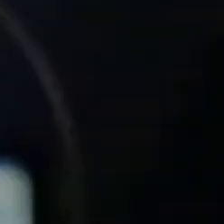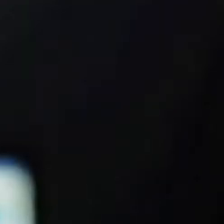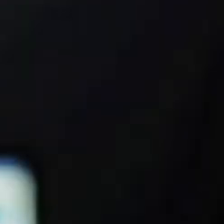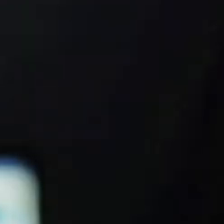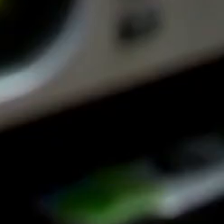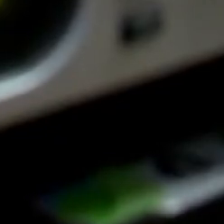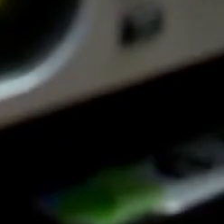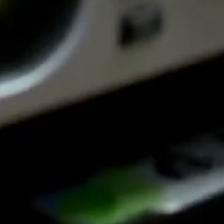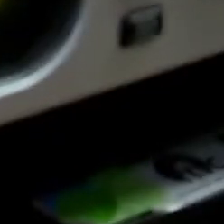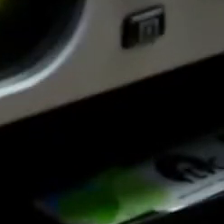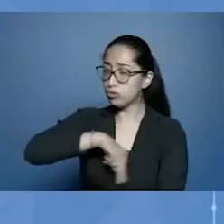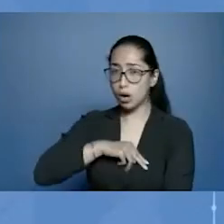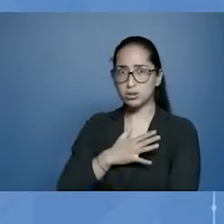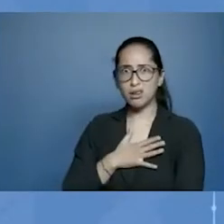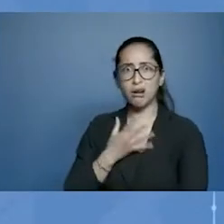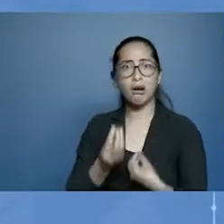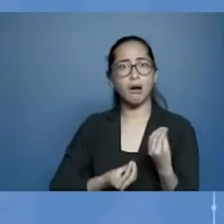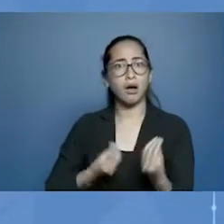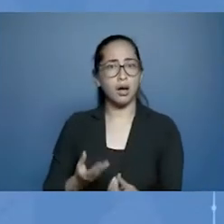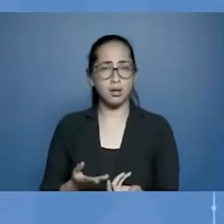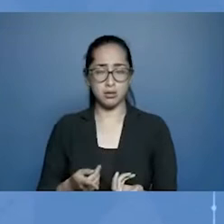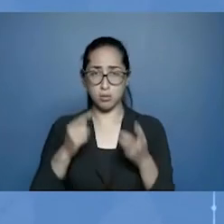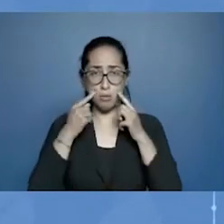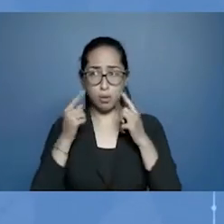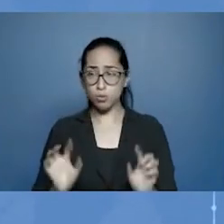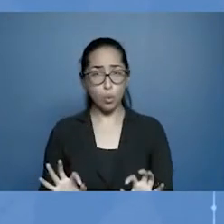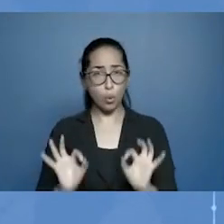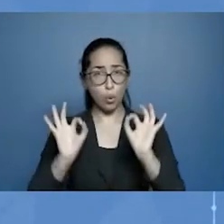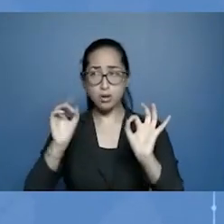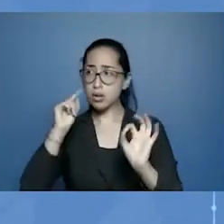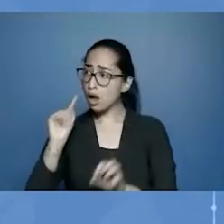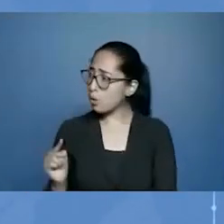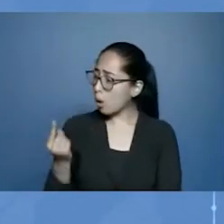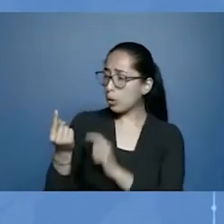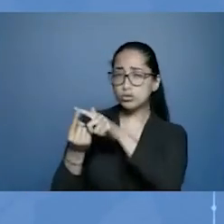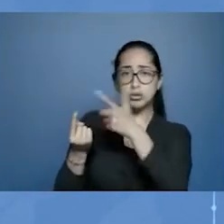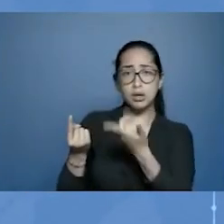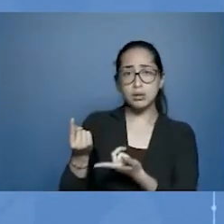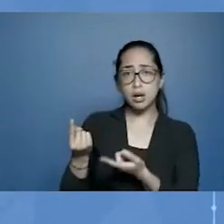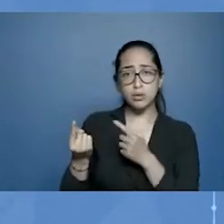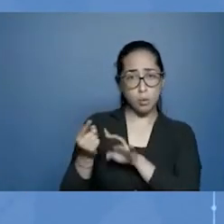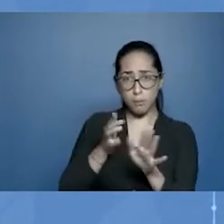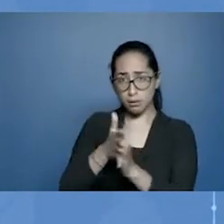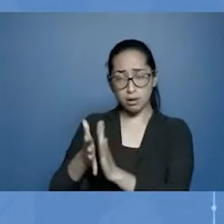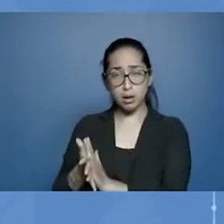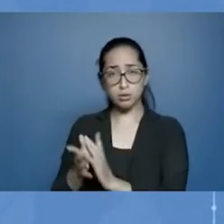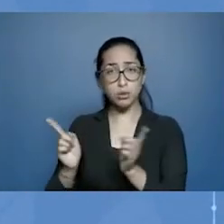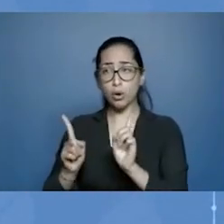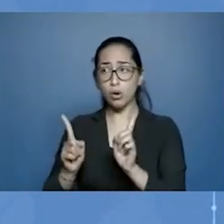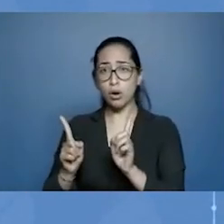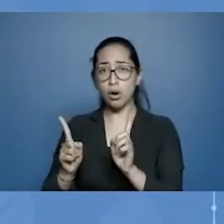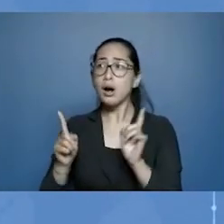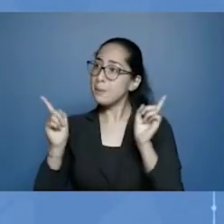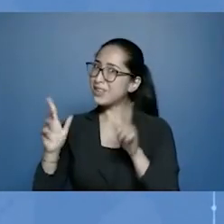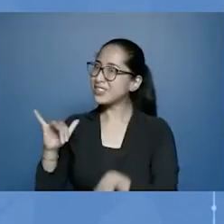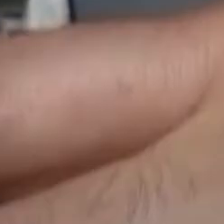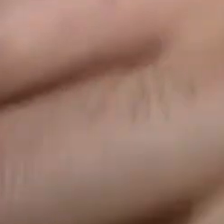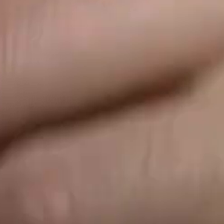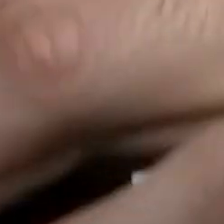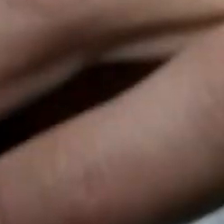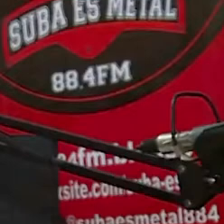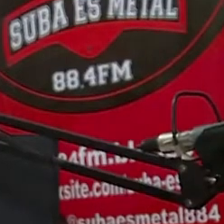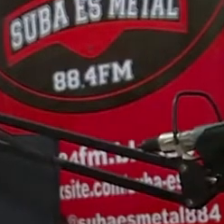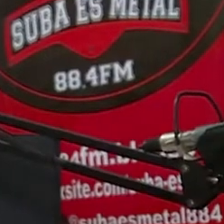Porque nosotros no tenemos sino un solo instrumento para comunicar. Aquí, la voz que